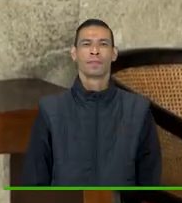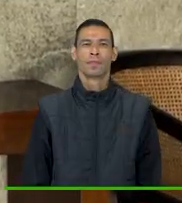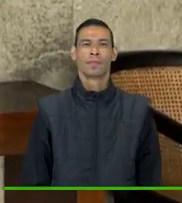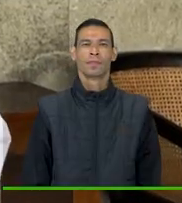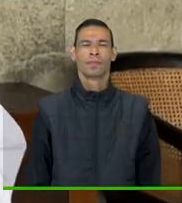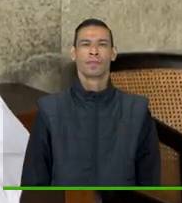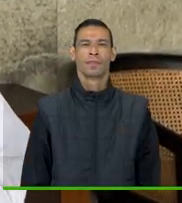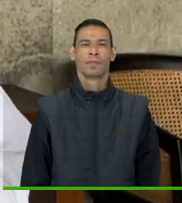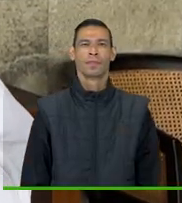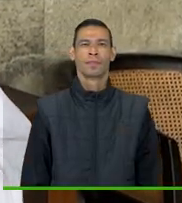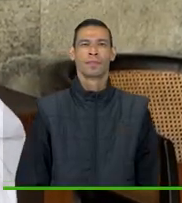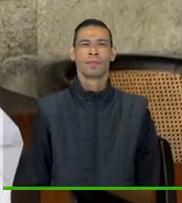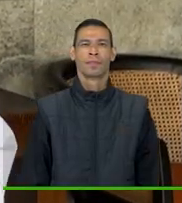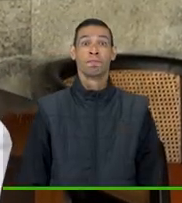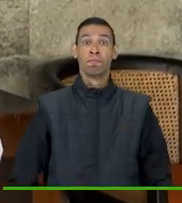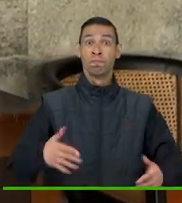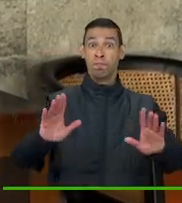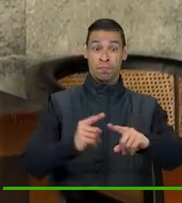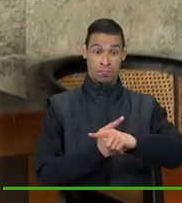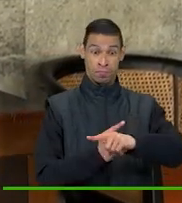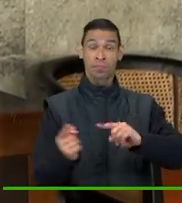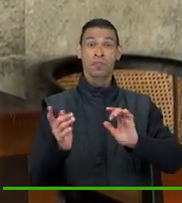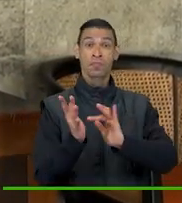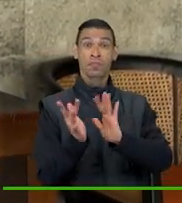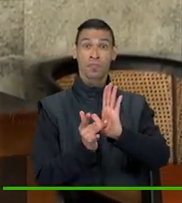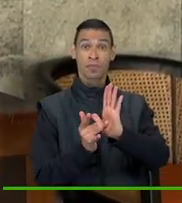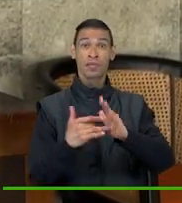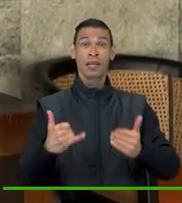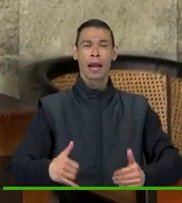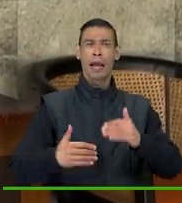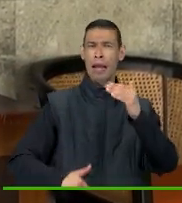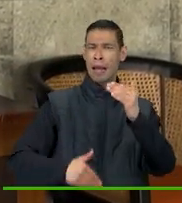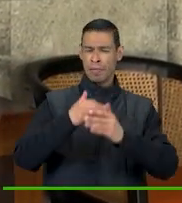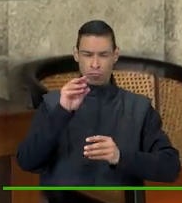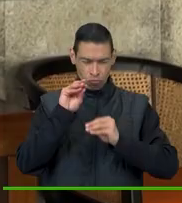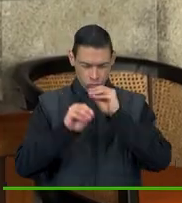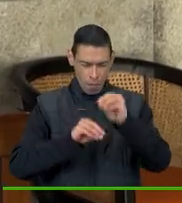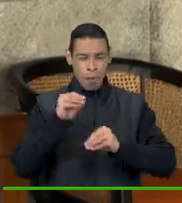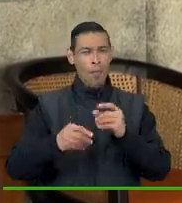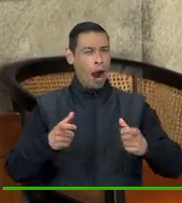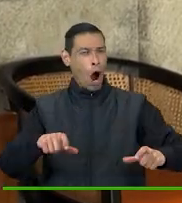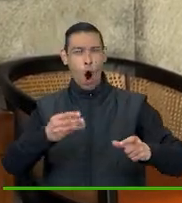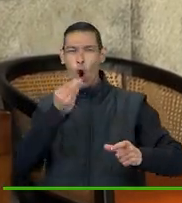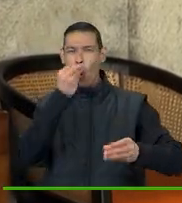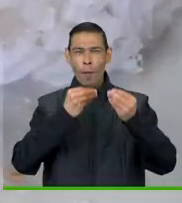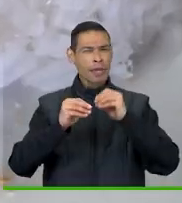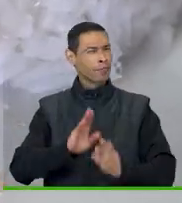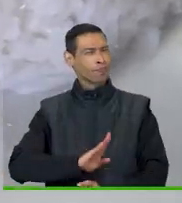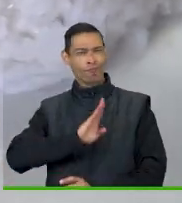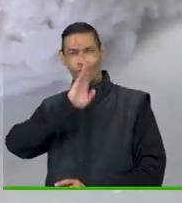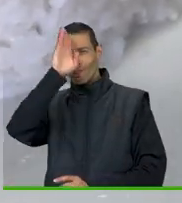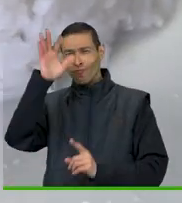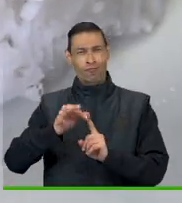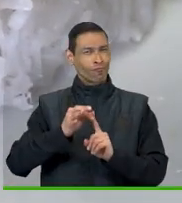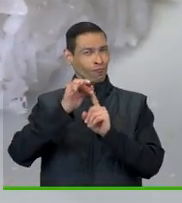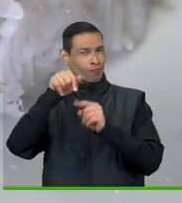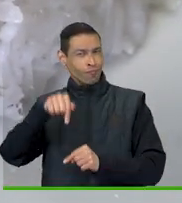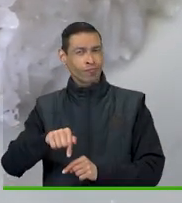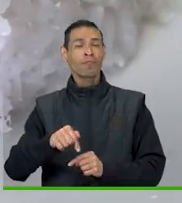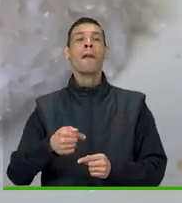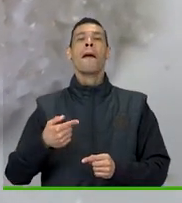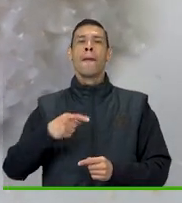Llegó Semana Santa y vamos a preparar uno de los platos más tradicionales de nosotros, pescado seco guisado.